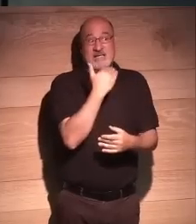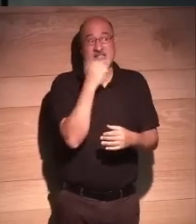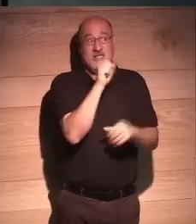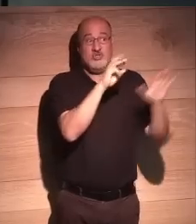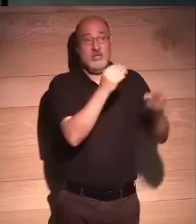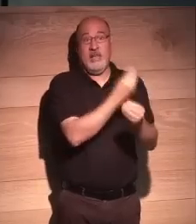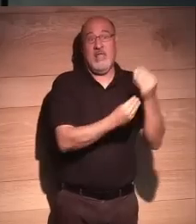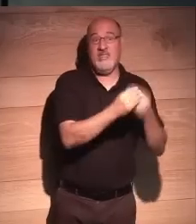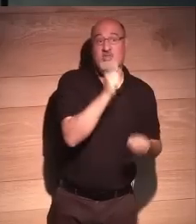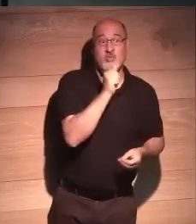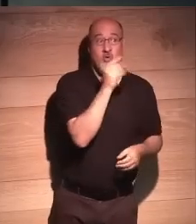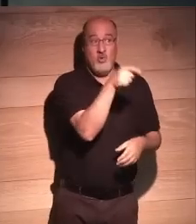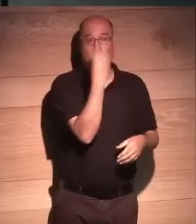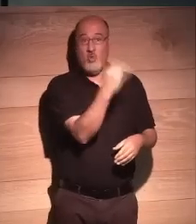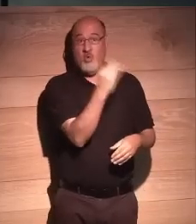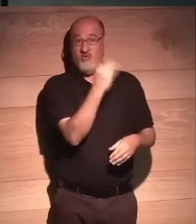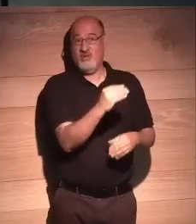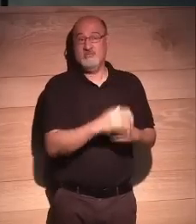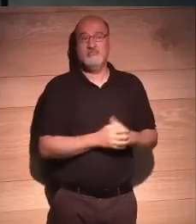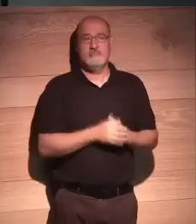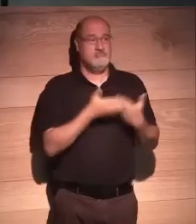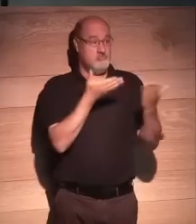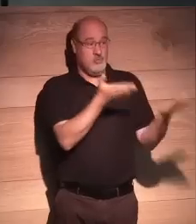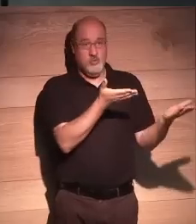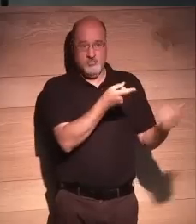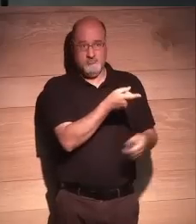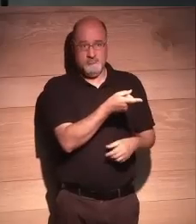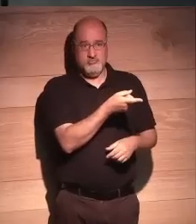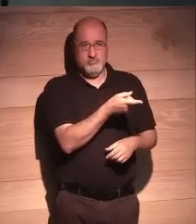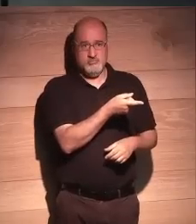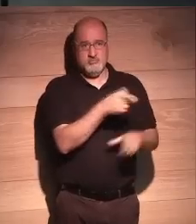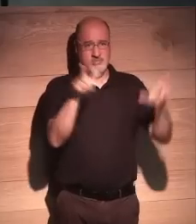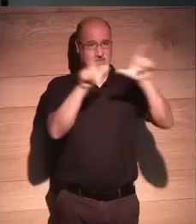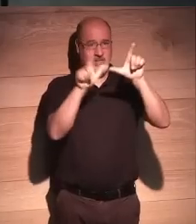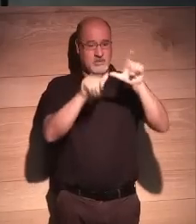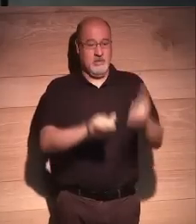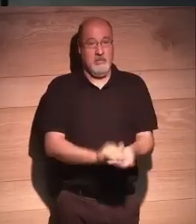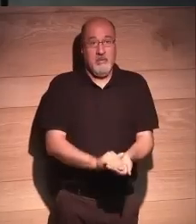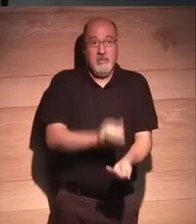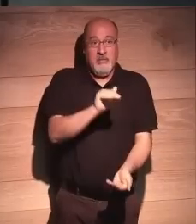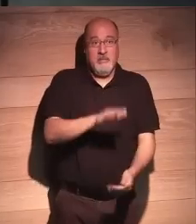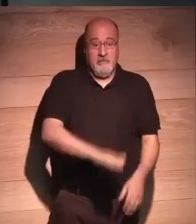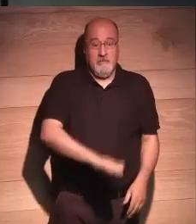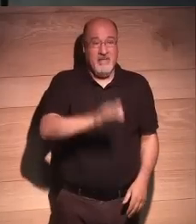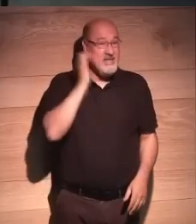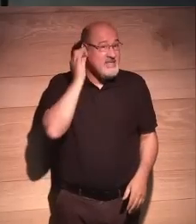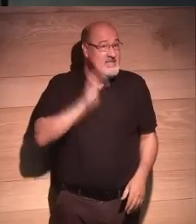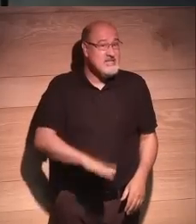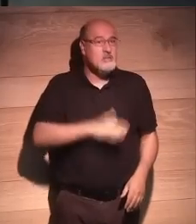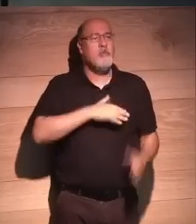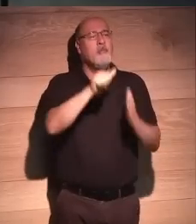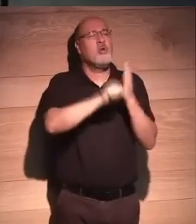esa época, claro, tú la viste muy de niña, esa tele, sí. Y yo quiero saber tu programa